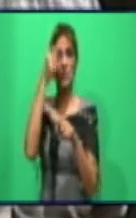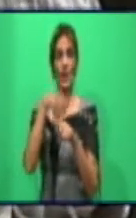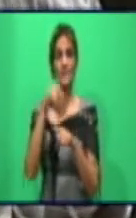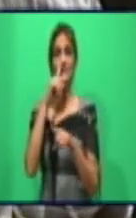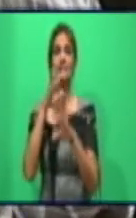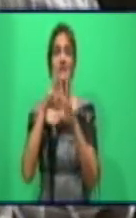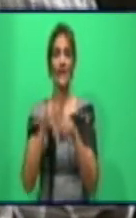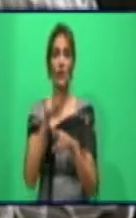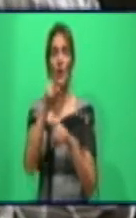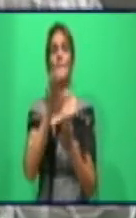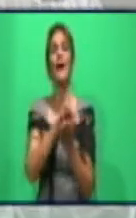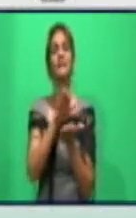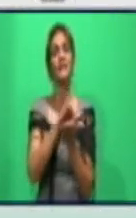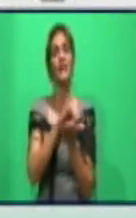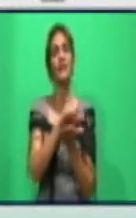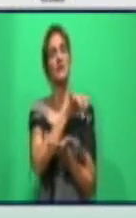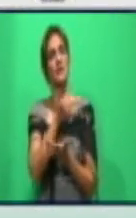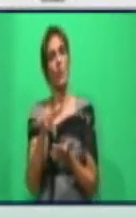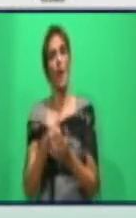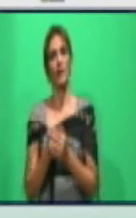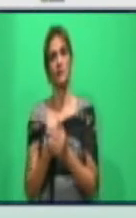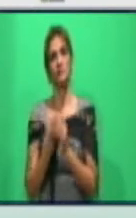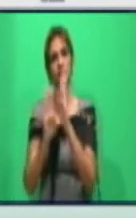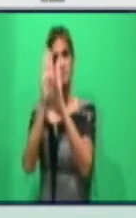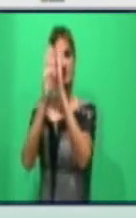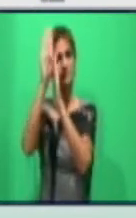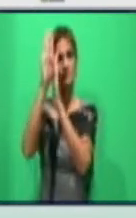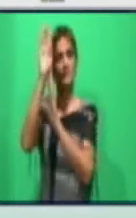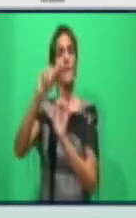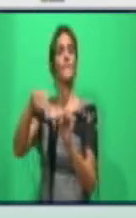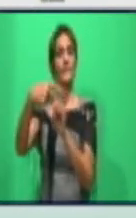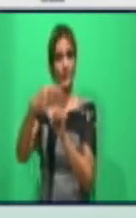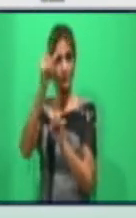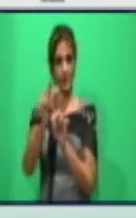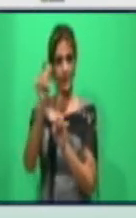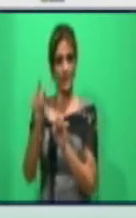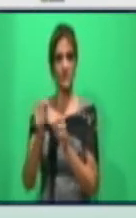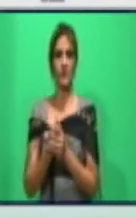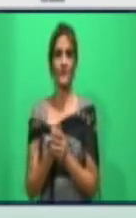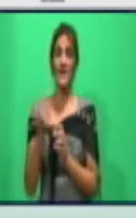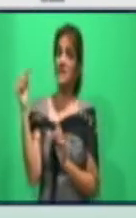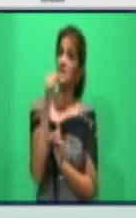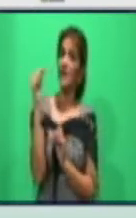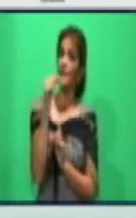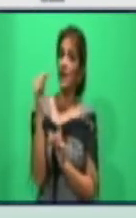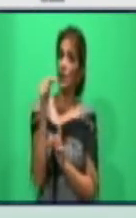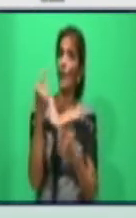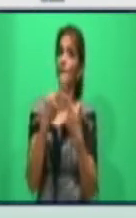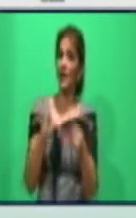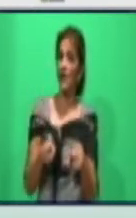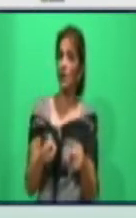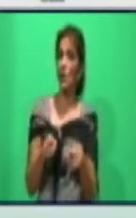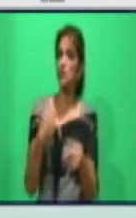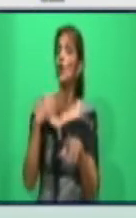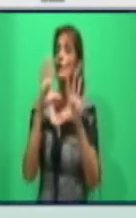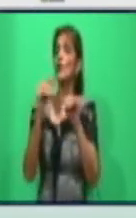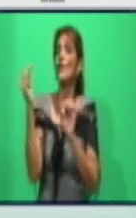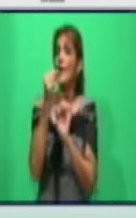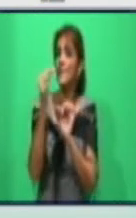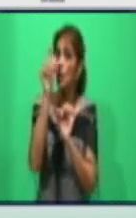que mantienen también una tendencia ascendente y en menor cuantía en menor plantilla pero yo digo en menor cuantía